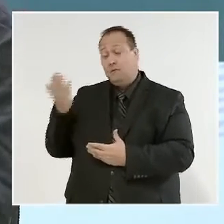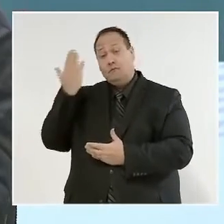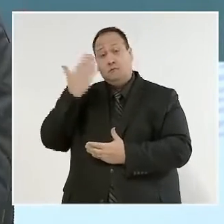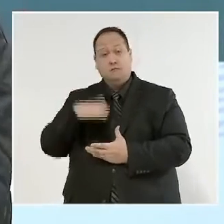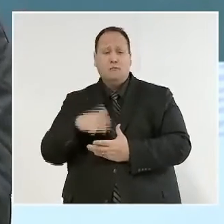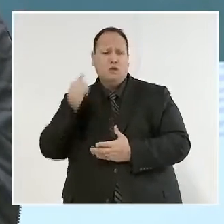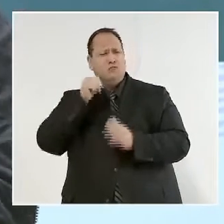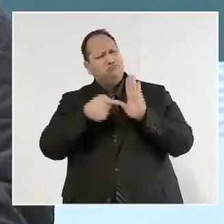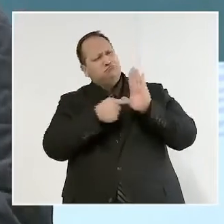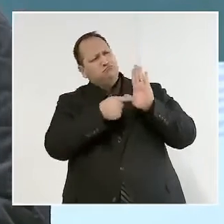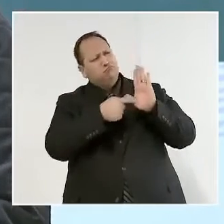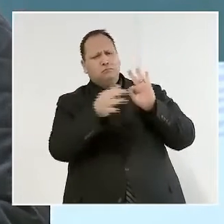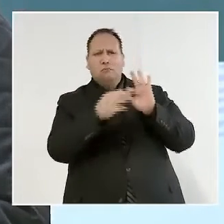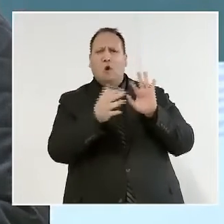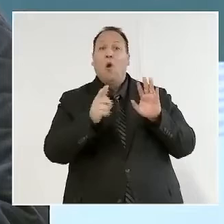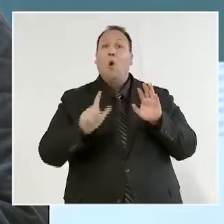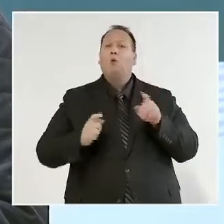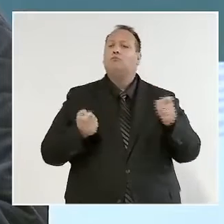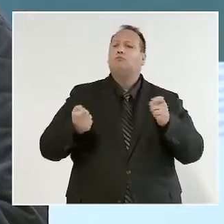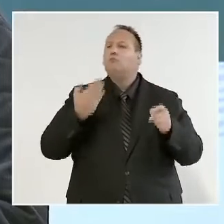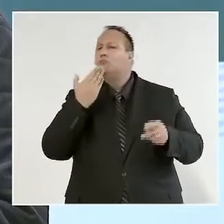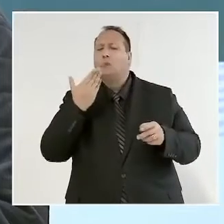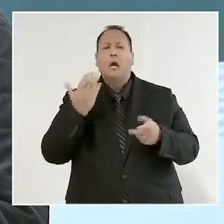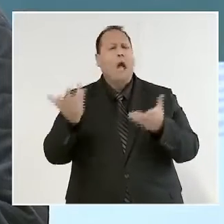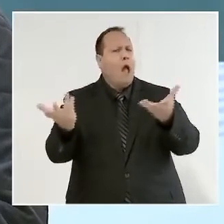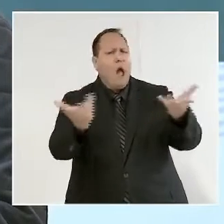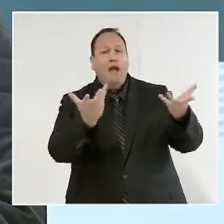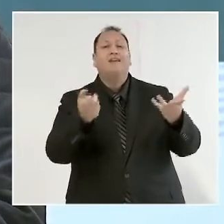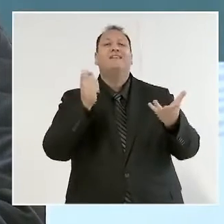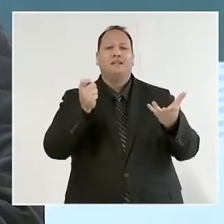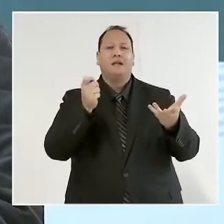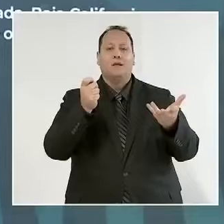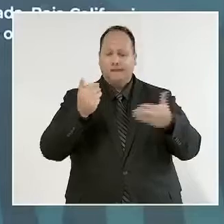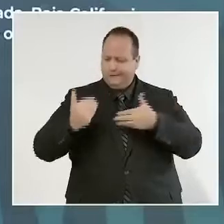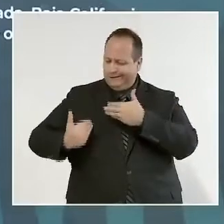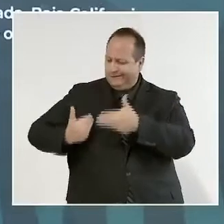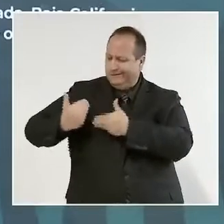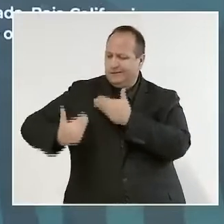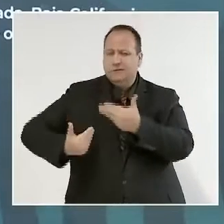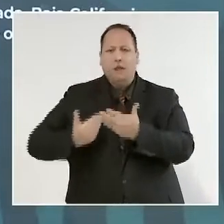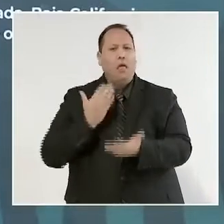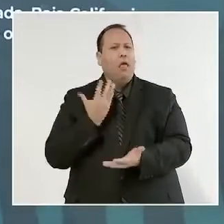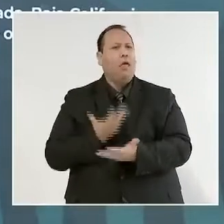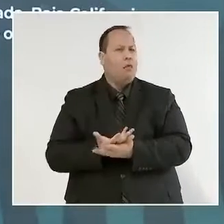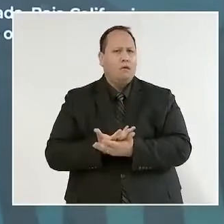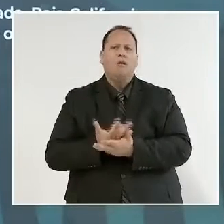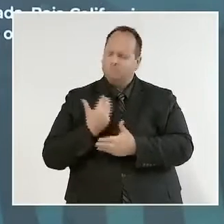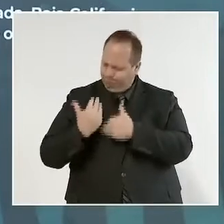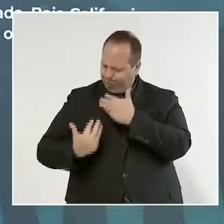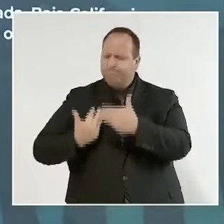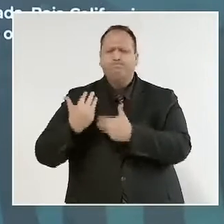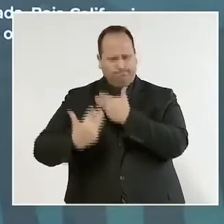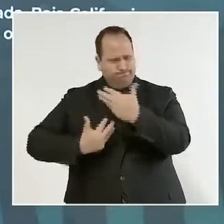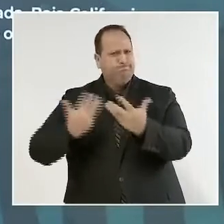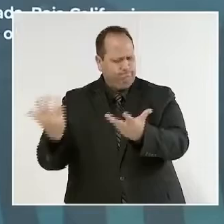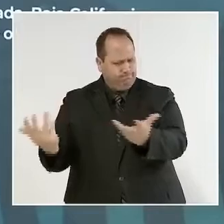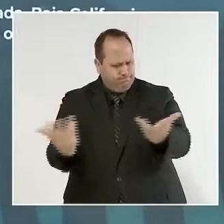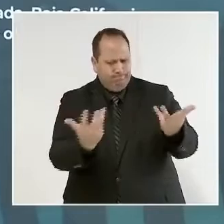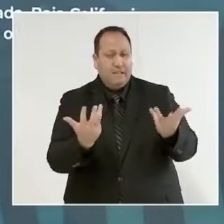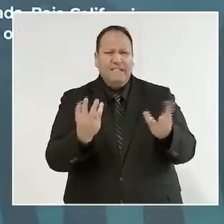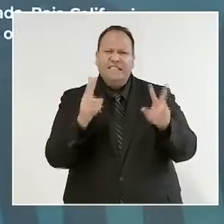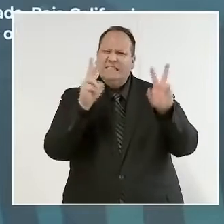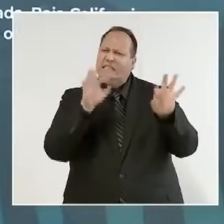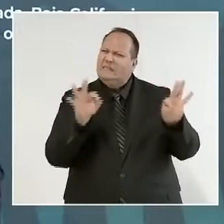demostrado constantemente que un buen gobierno es un gobierno que siempre está en marcha, un movimiento, y es lo que es el tema